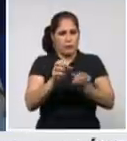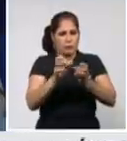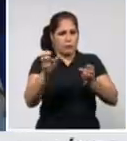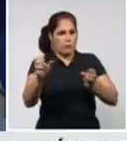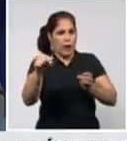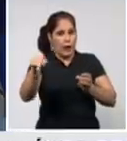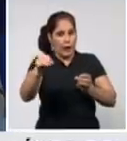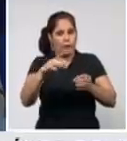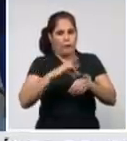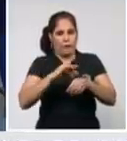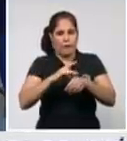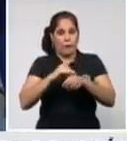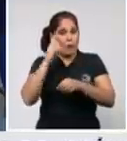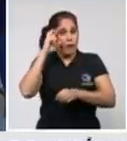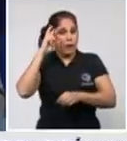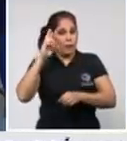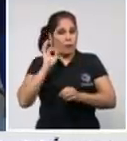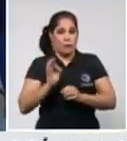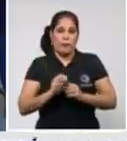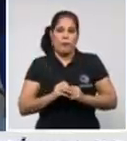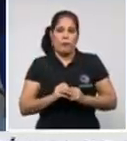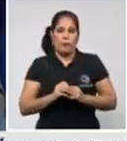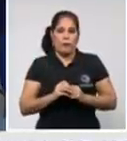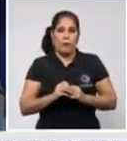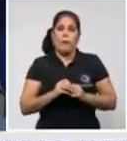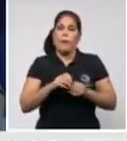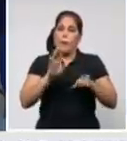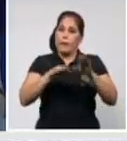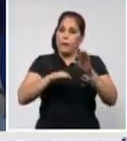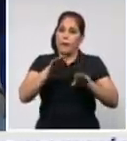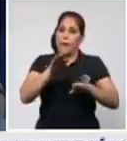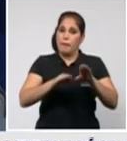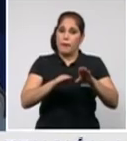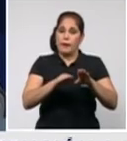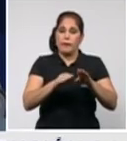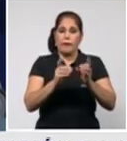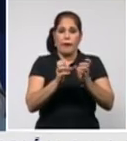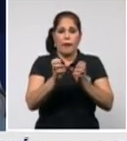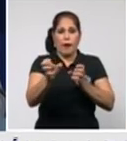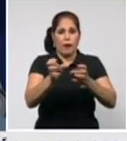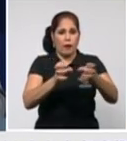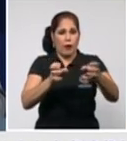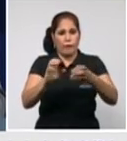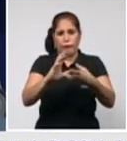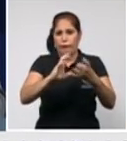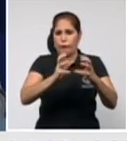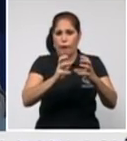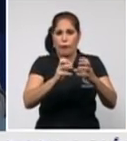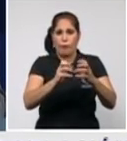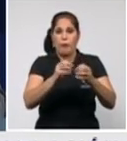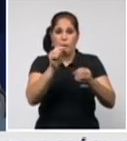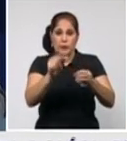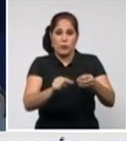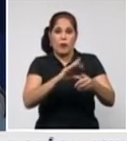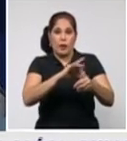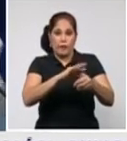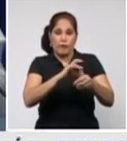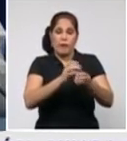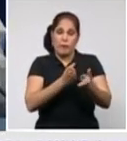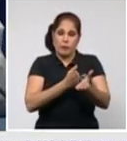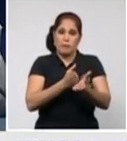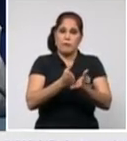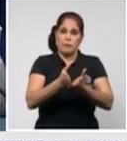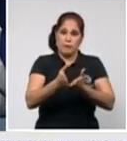al número de casos, de acuerdo a la distribución, realmente se